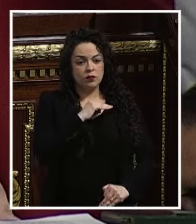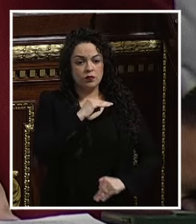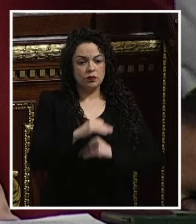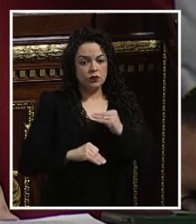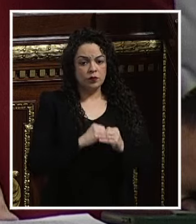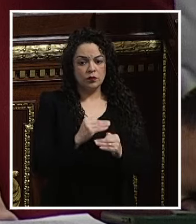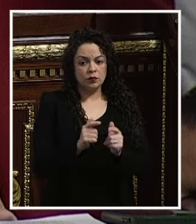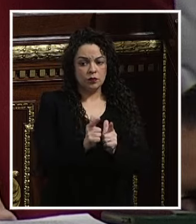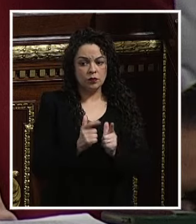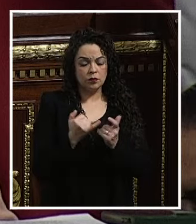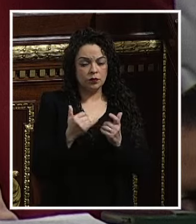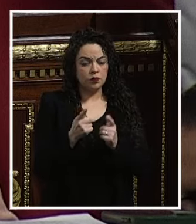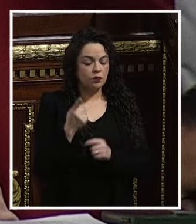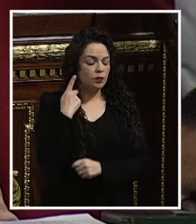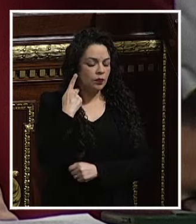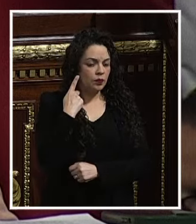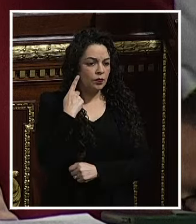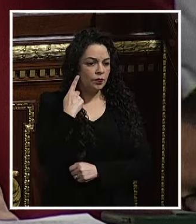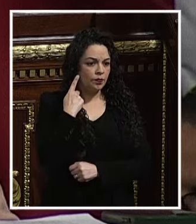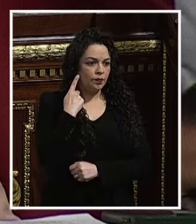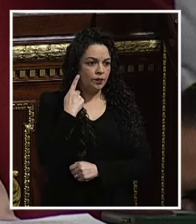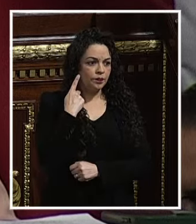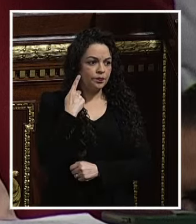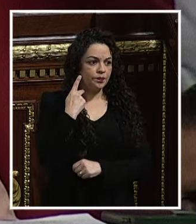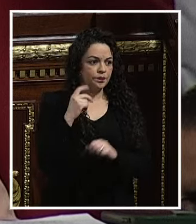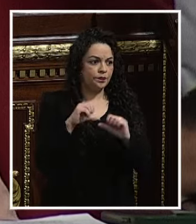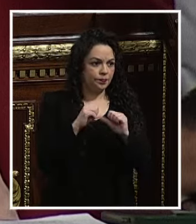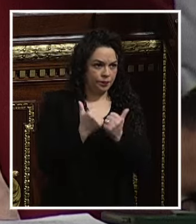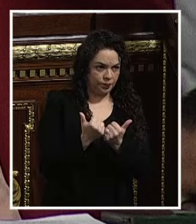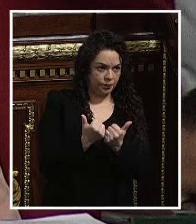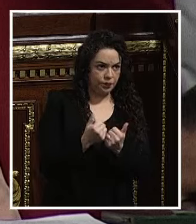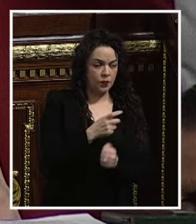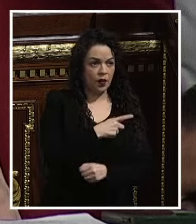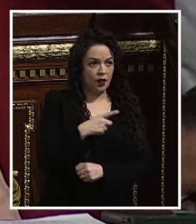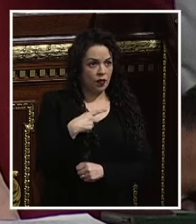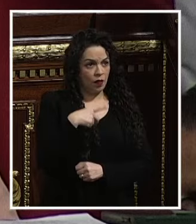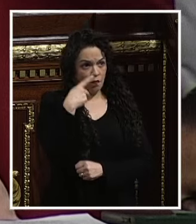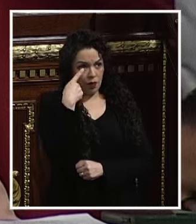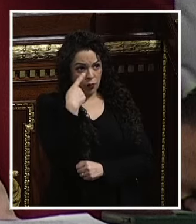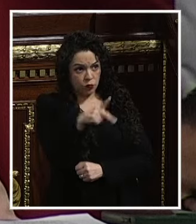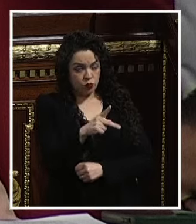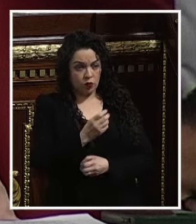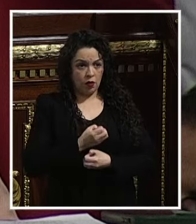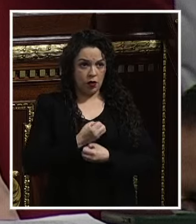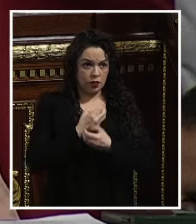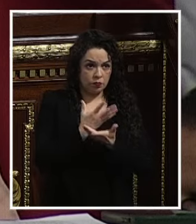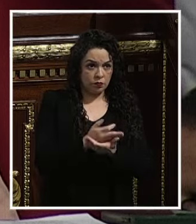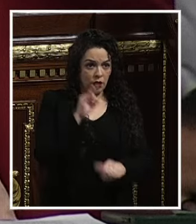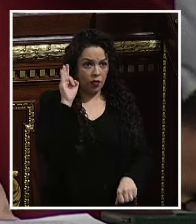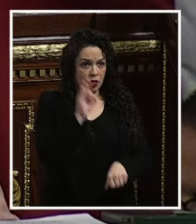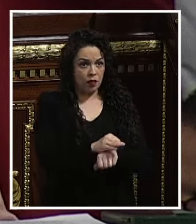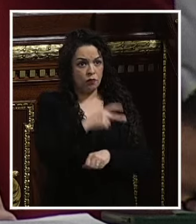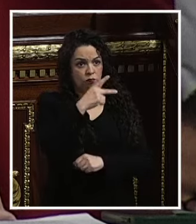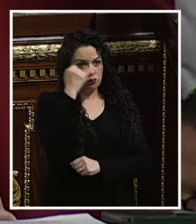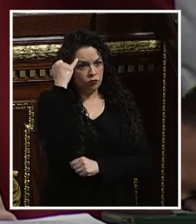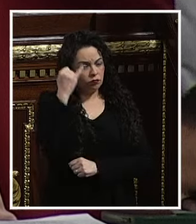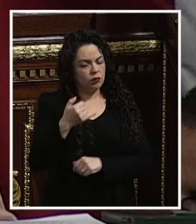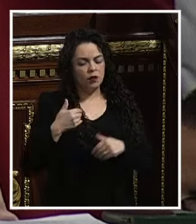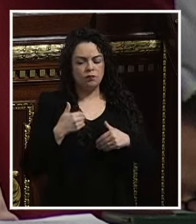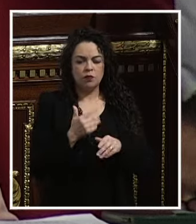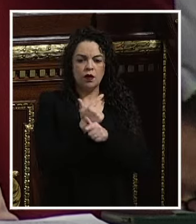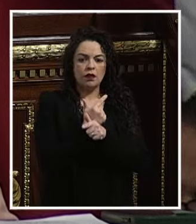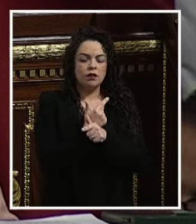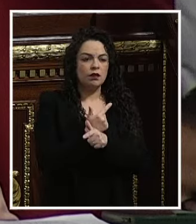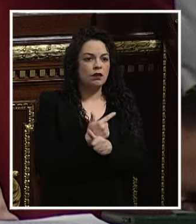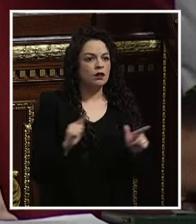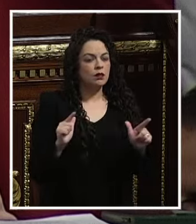aquí representadas expresar y defender sus posiciones en plena y absoluta libertad. Por